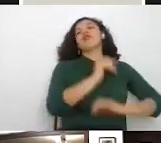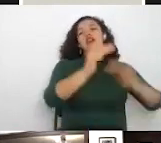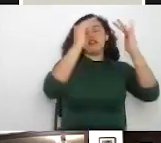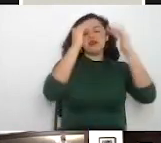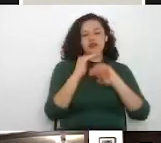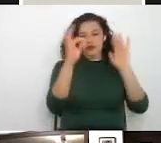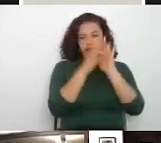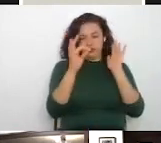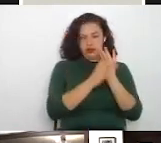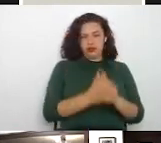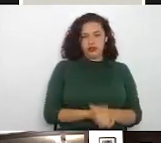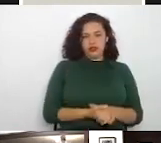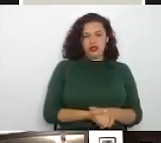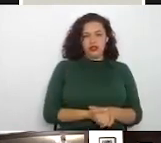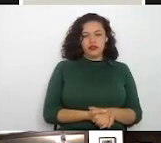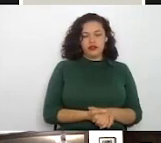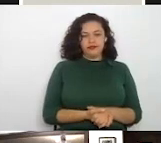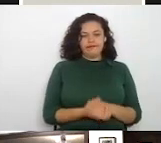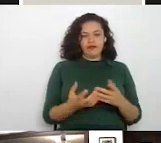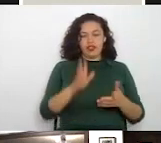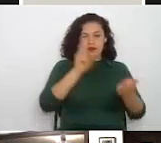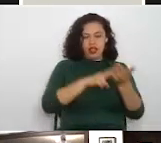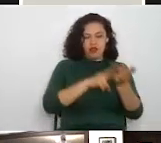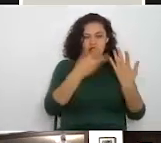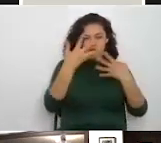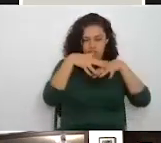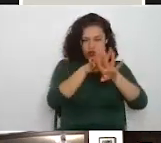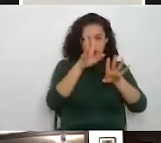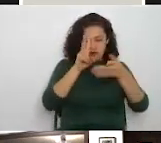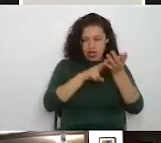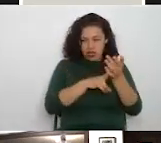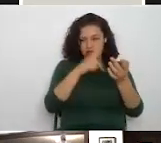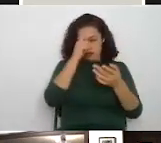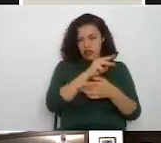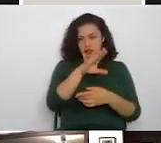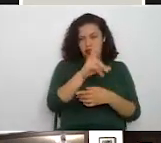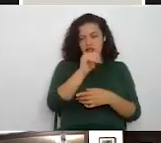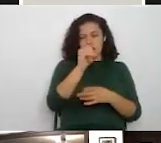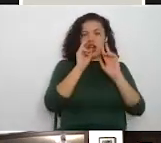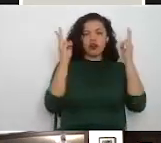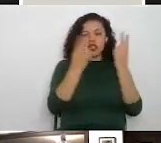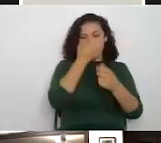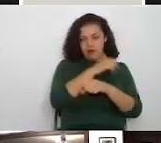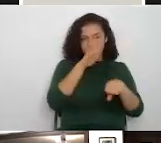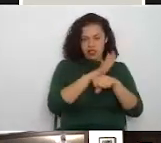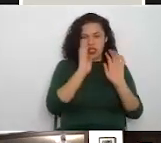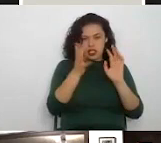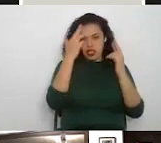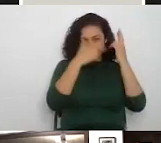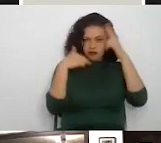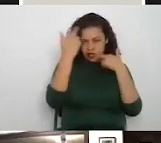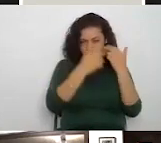sería ahora sí la integración y validación del manual. Y una vez que las unidades administrativas hayan revisado